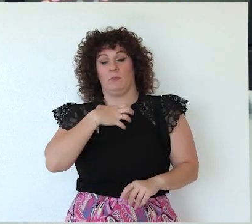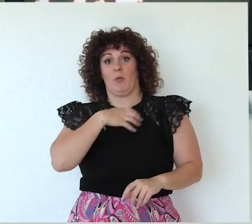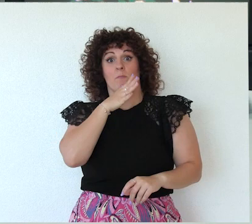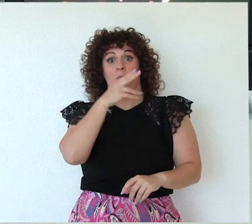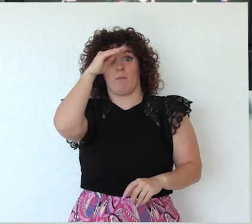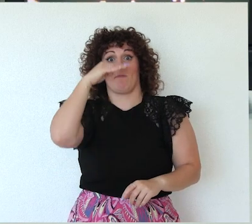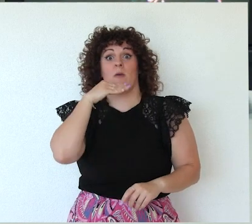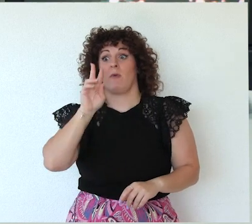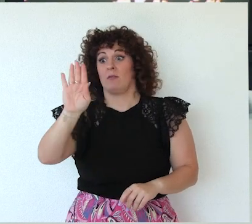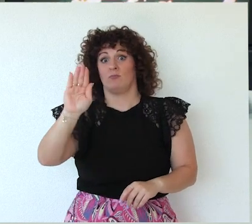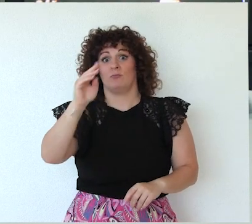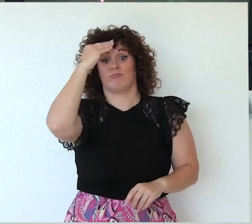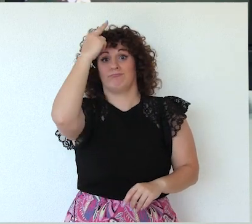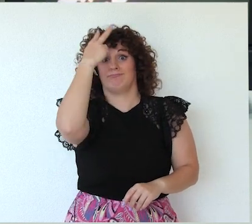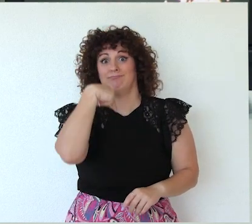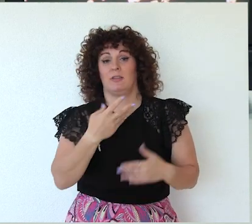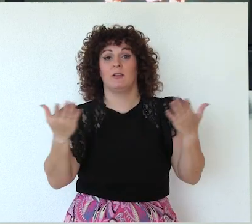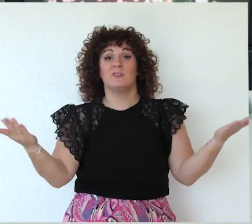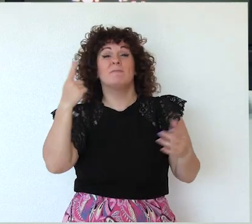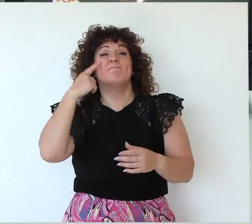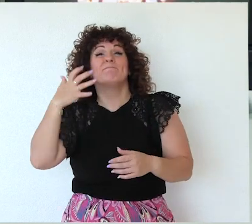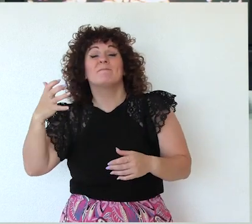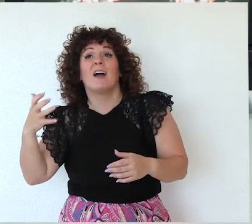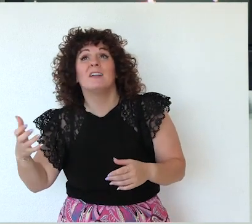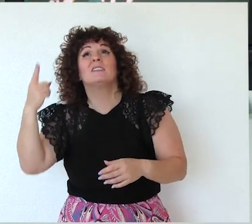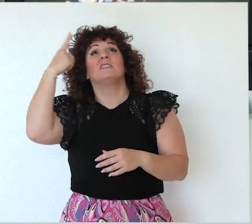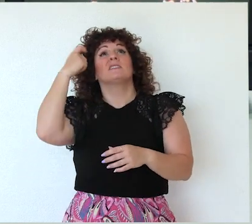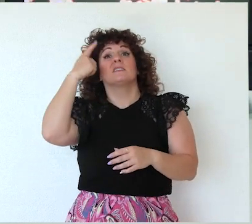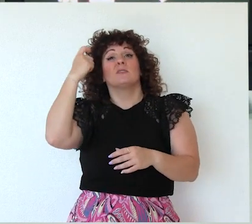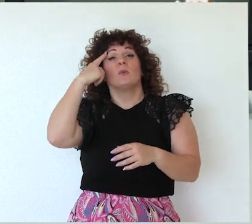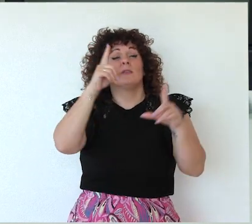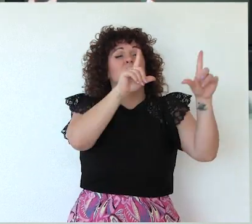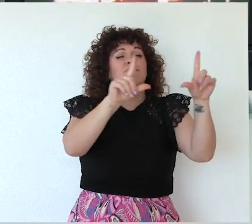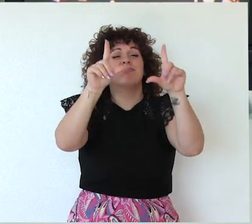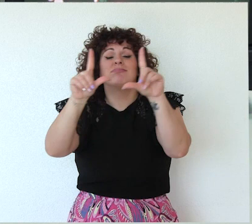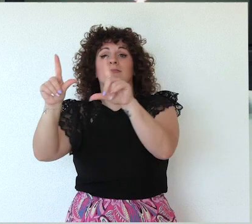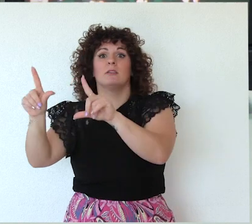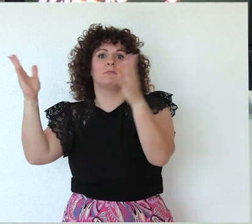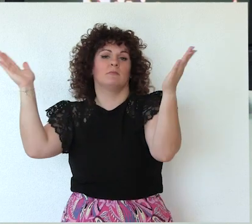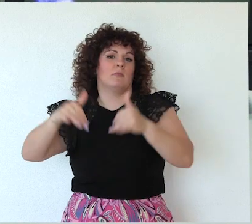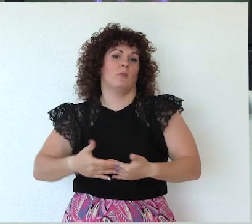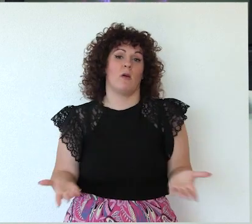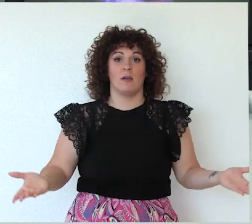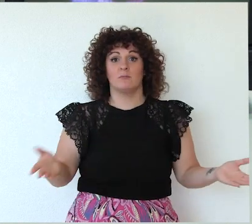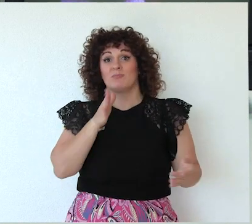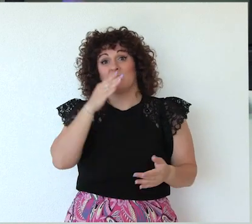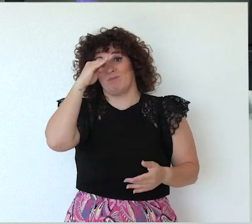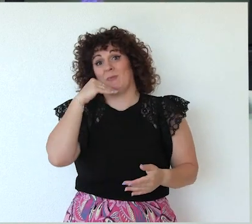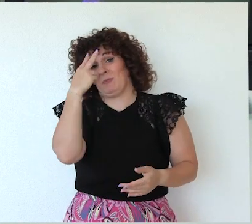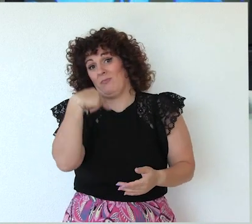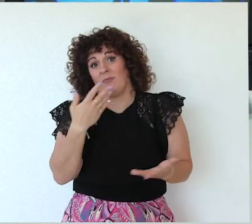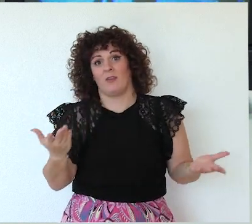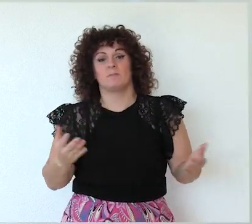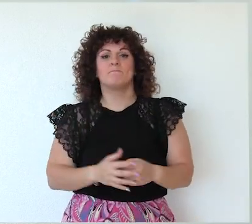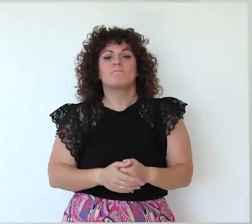ni grabarle. Es por esto que el artista no cuenta con tantos documentos visuales como podemos tener nosotros en nuestras